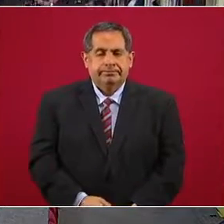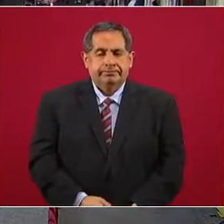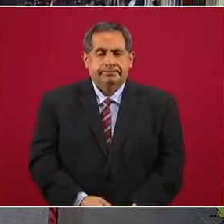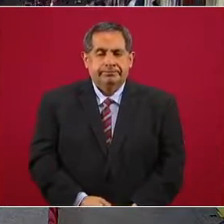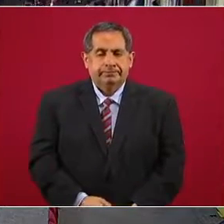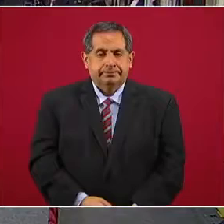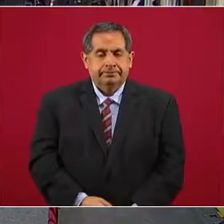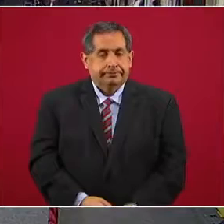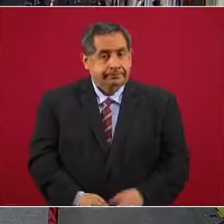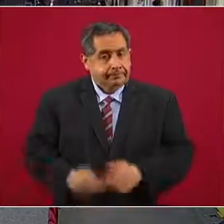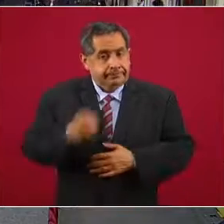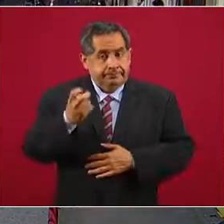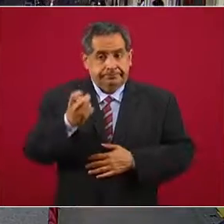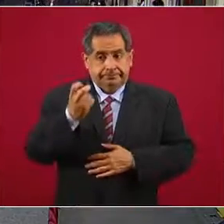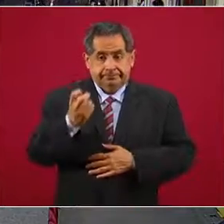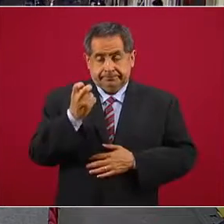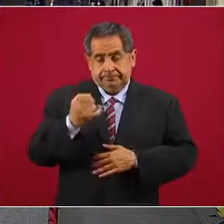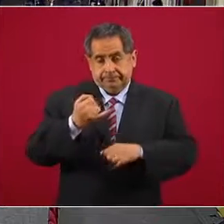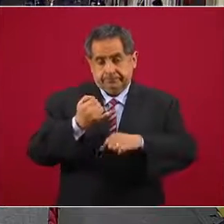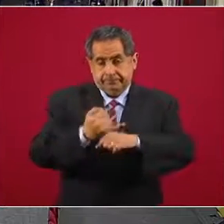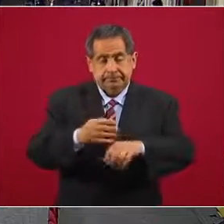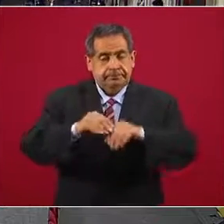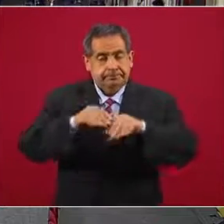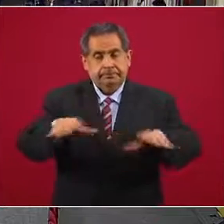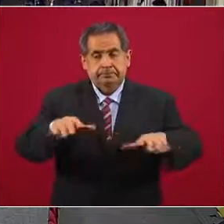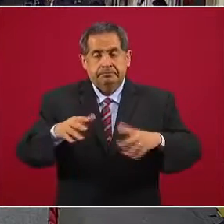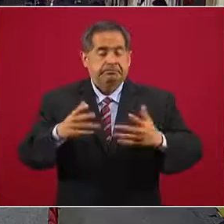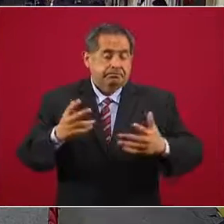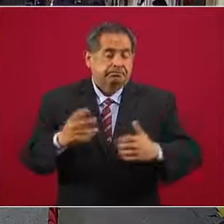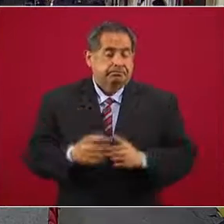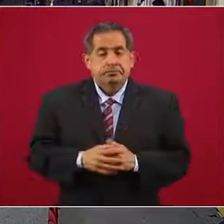Pues este es el informe. Vamos